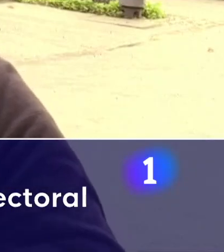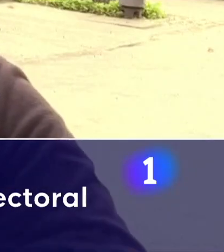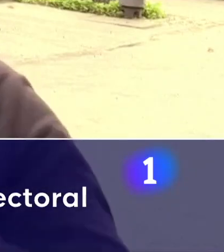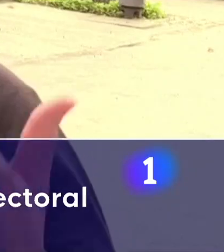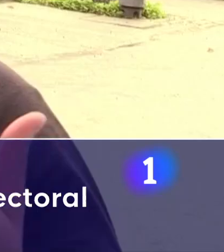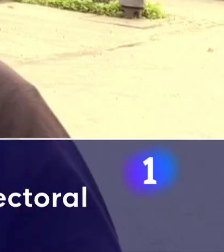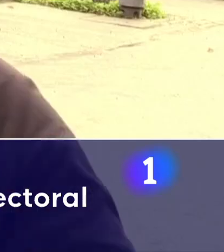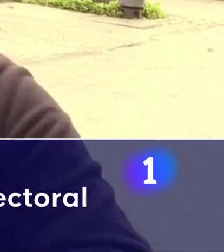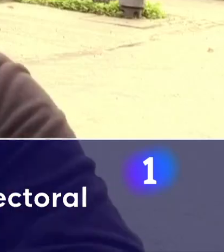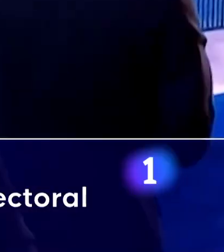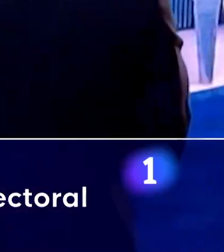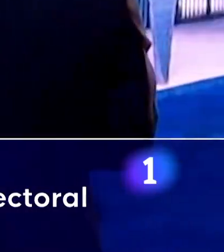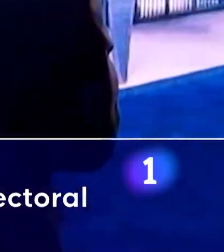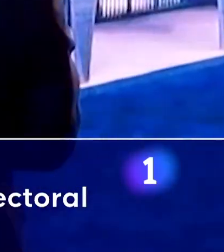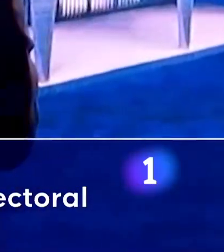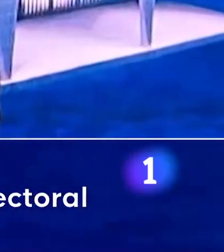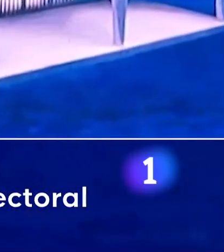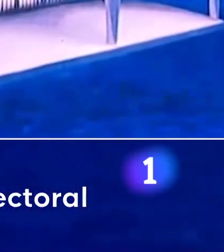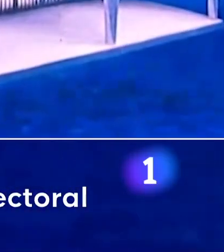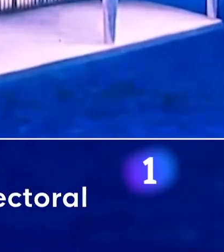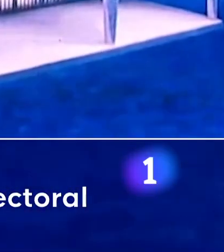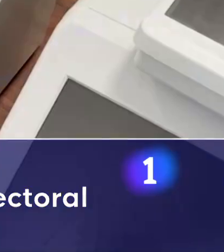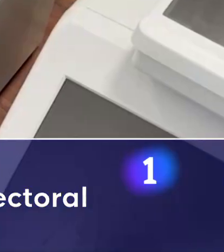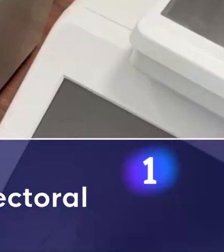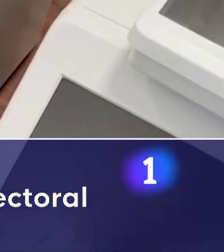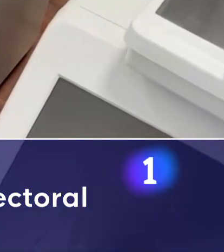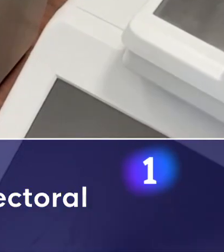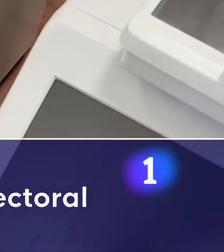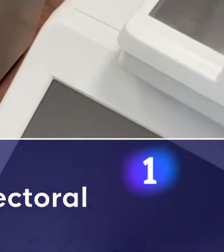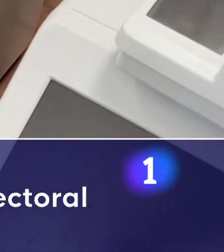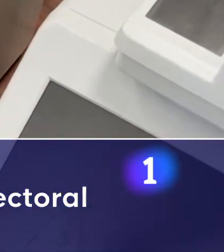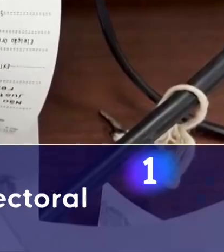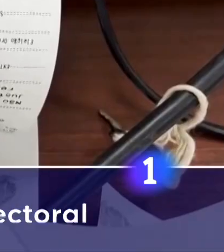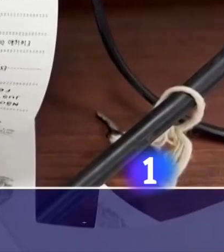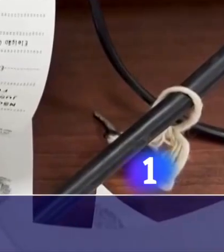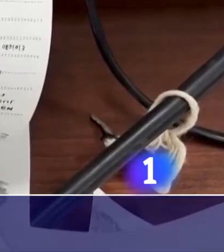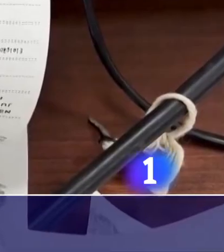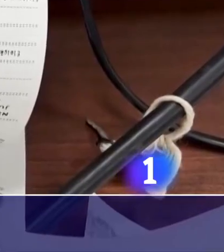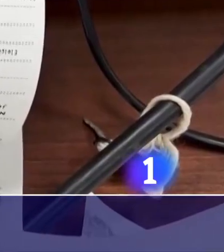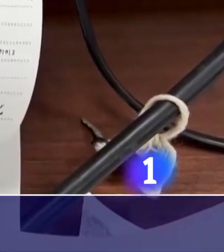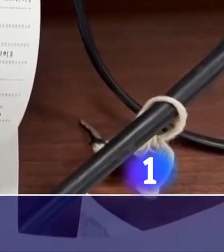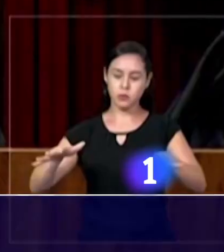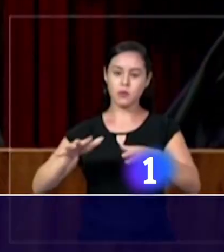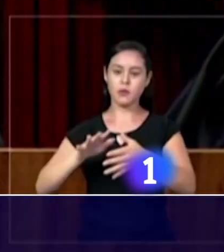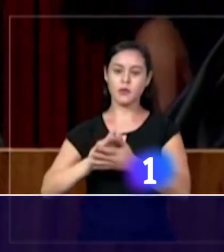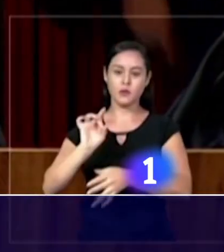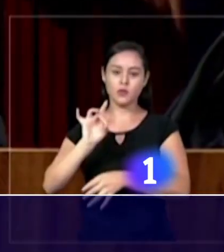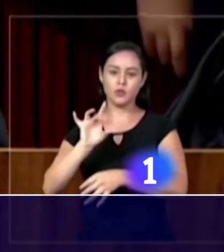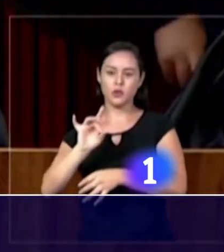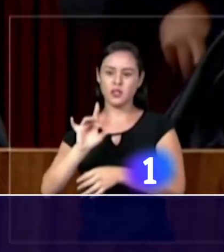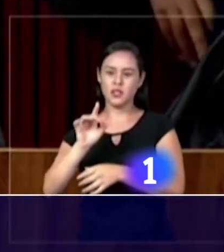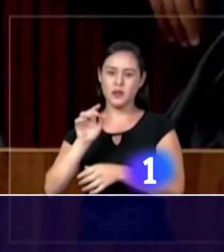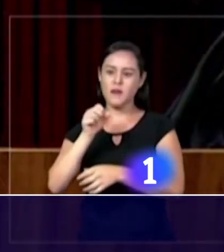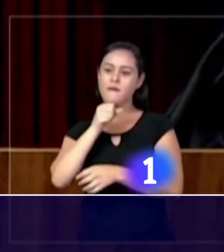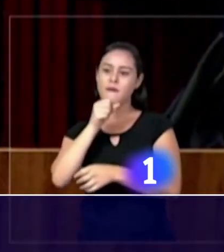Mello dice que es extraño que Bolsonaro lo ponga en duda cuando él mismo fue elegido por voto electrónico en 2018.